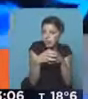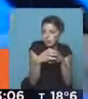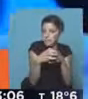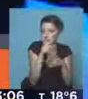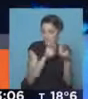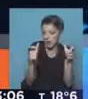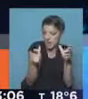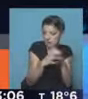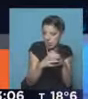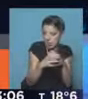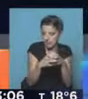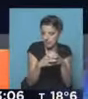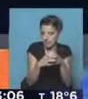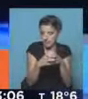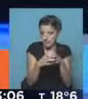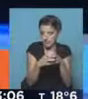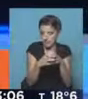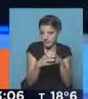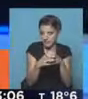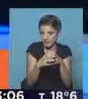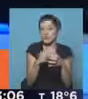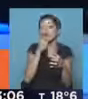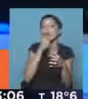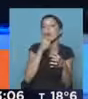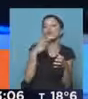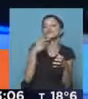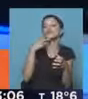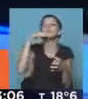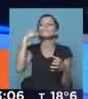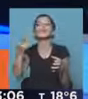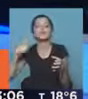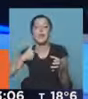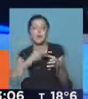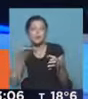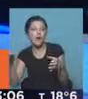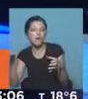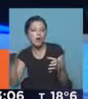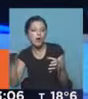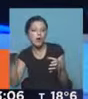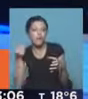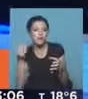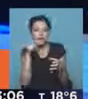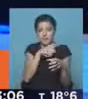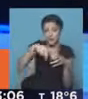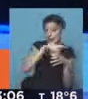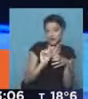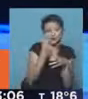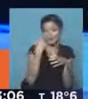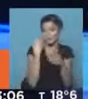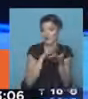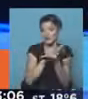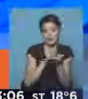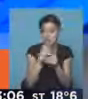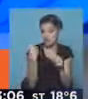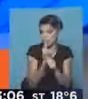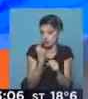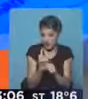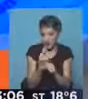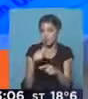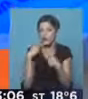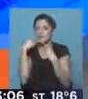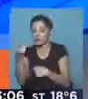Cuando ceden parte de ese poder, nos lo ceden a nosotros para decidir, lo que quiere decir es que ellos no lo pudieron resolver. Y esto se aplica para la paz en Colombia, se aplica para el